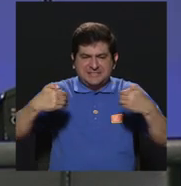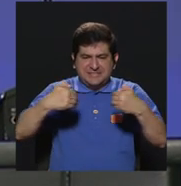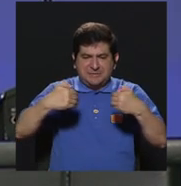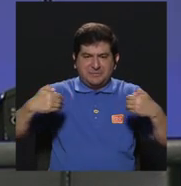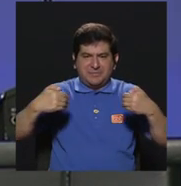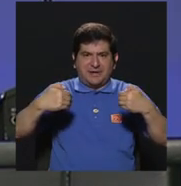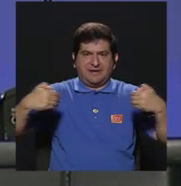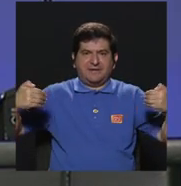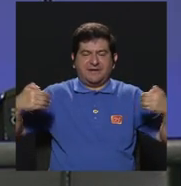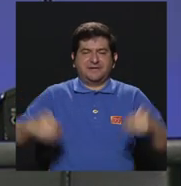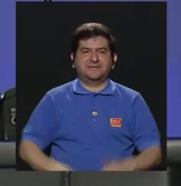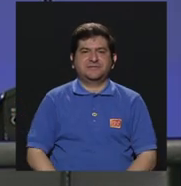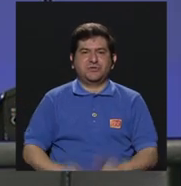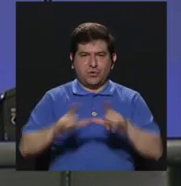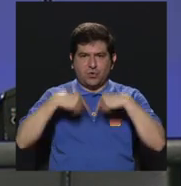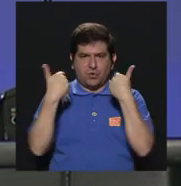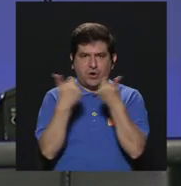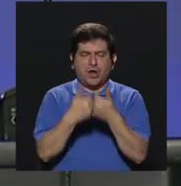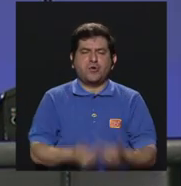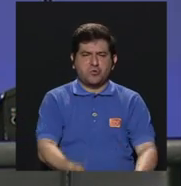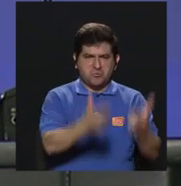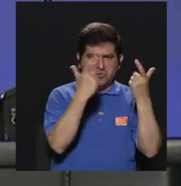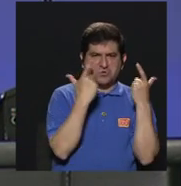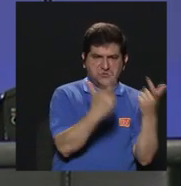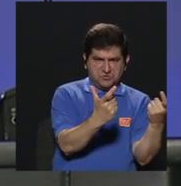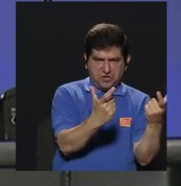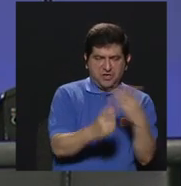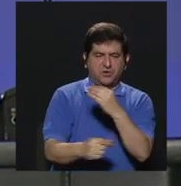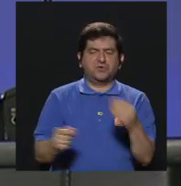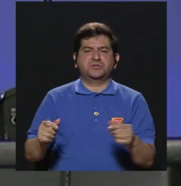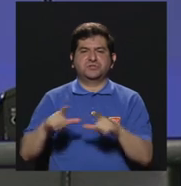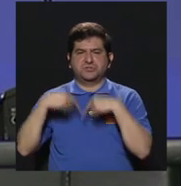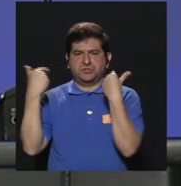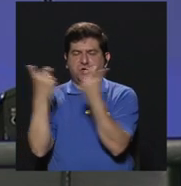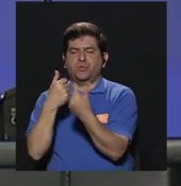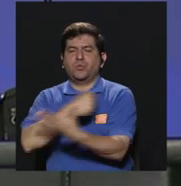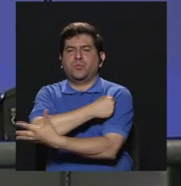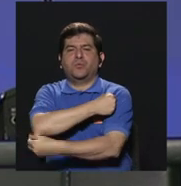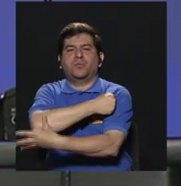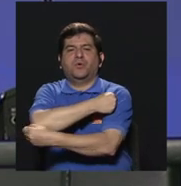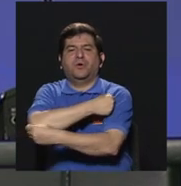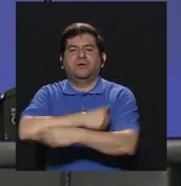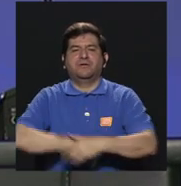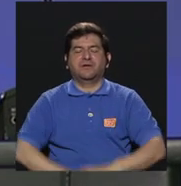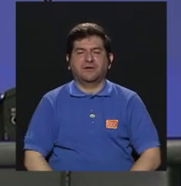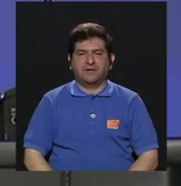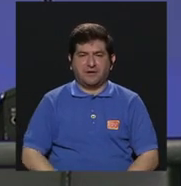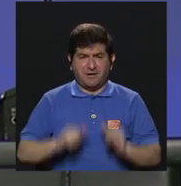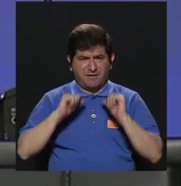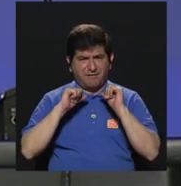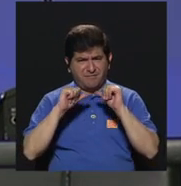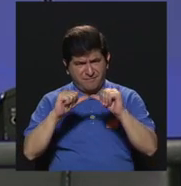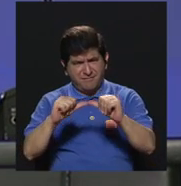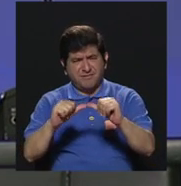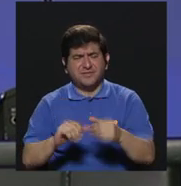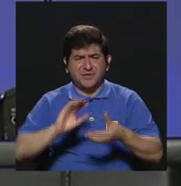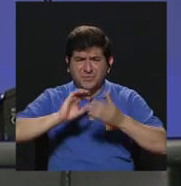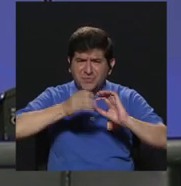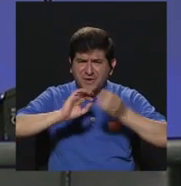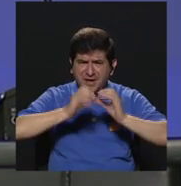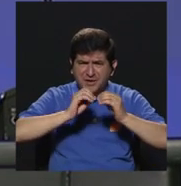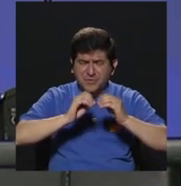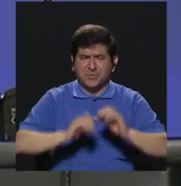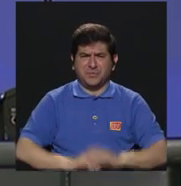brecha entre los sectores más adinerados y los más pobres. Sigue habiendo índices